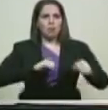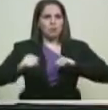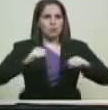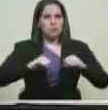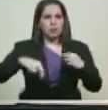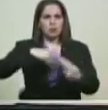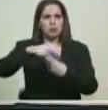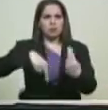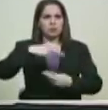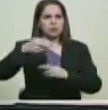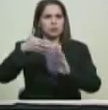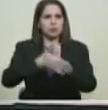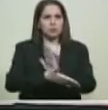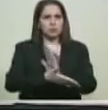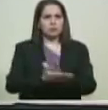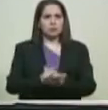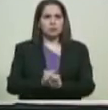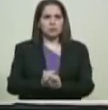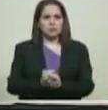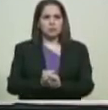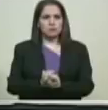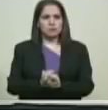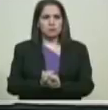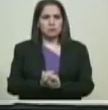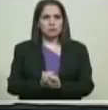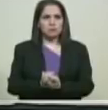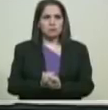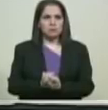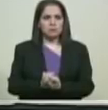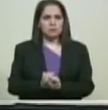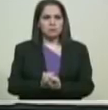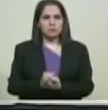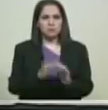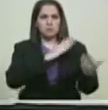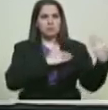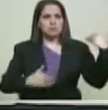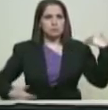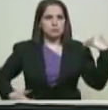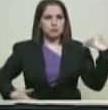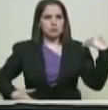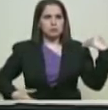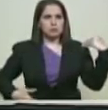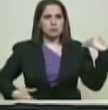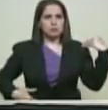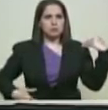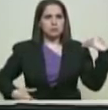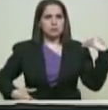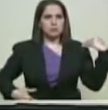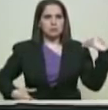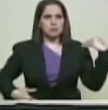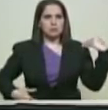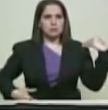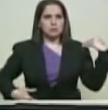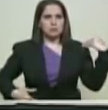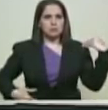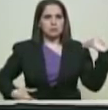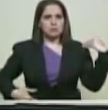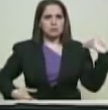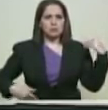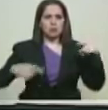democrática. Decía Lula, cuando era presidente de la... Lula